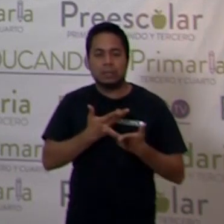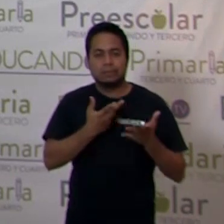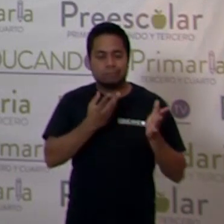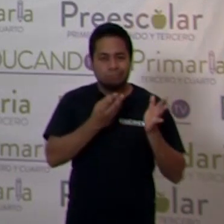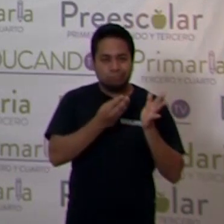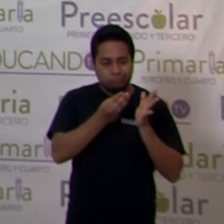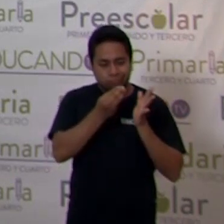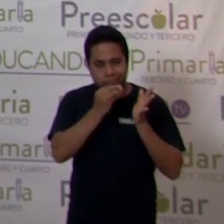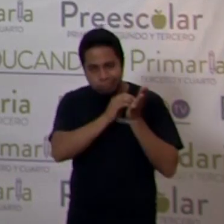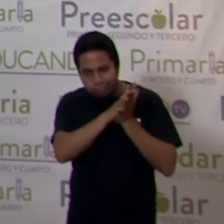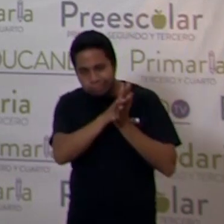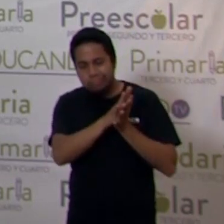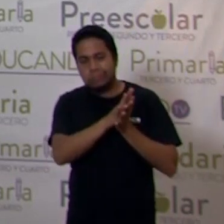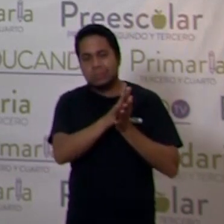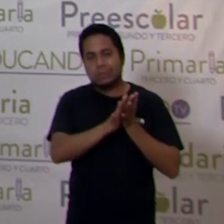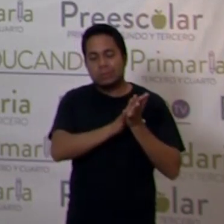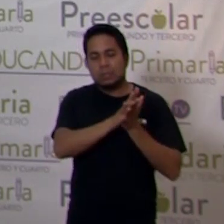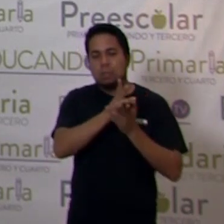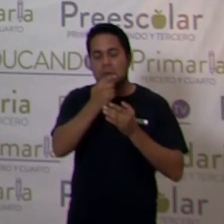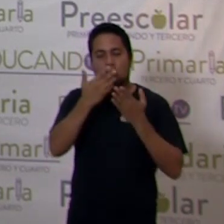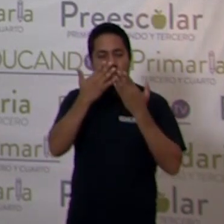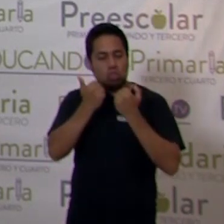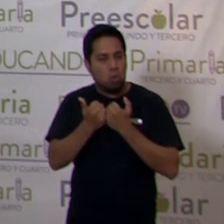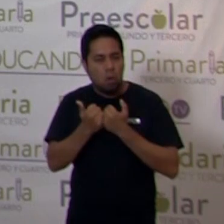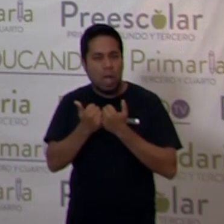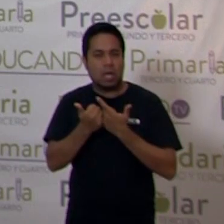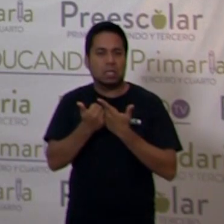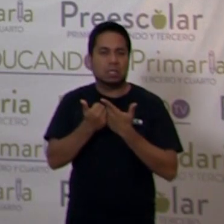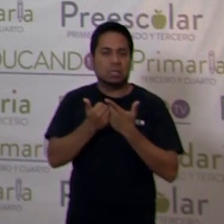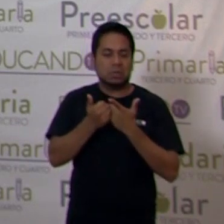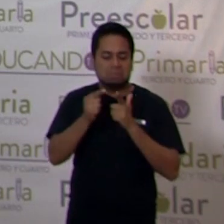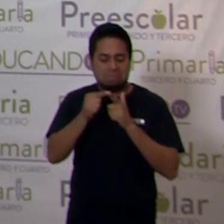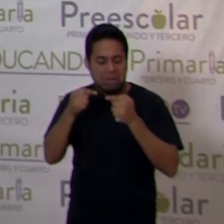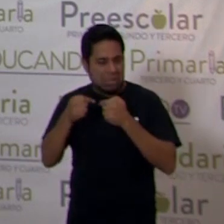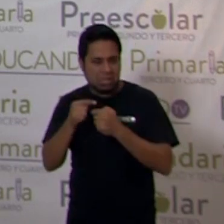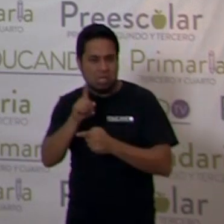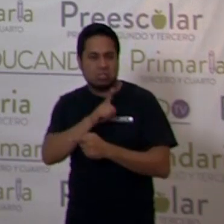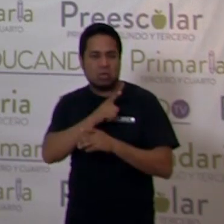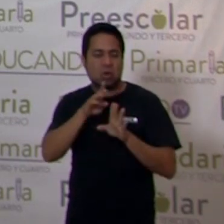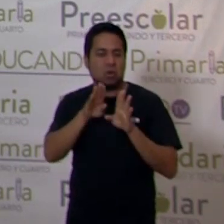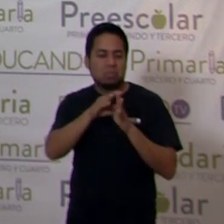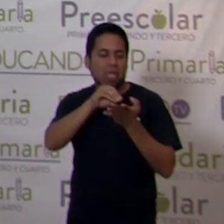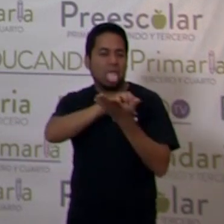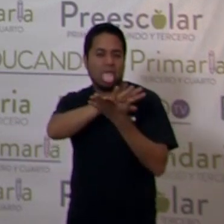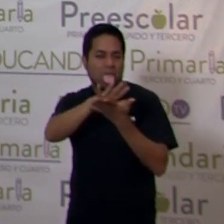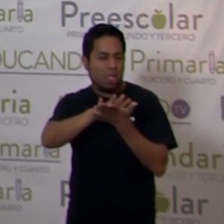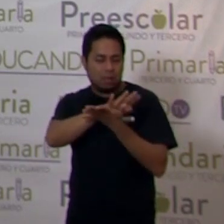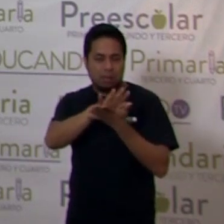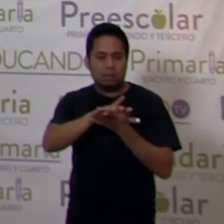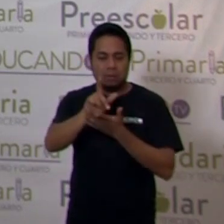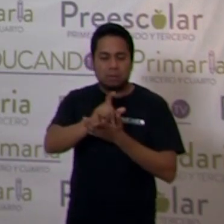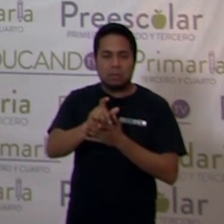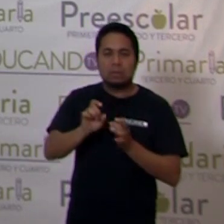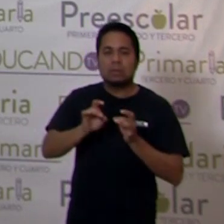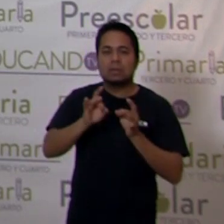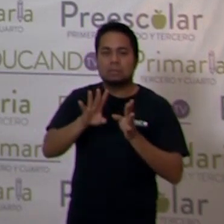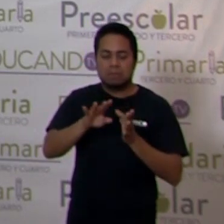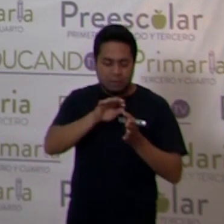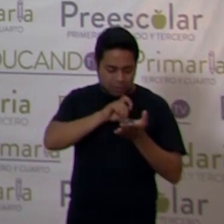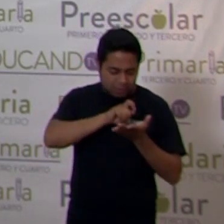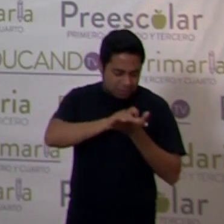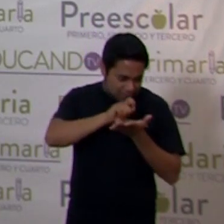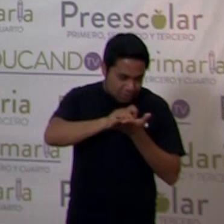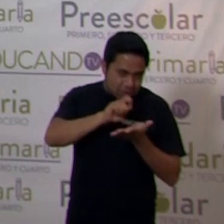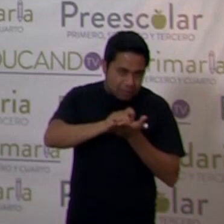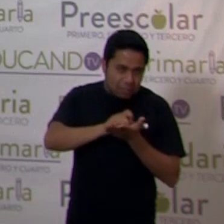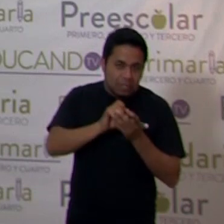tenemos no tiene vértices solamente es una mancha verdad es cuando estábamos trabajando y se cayó la tinta de la